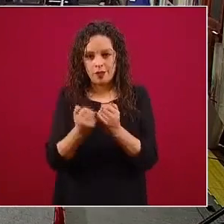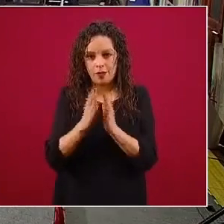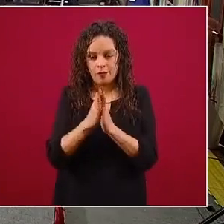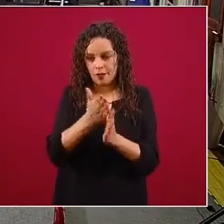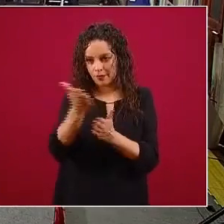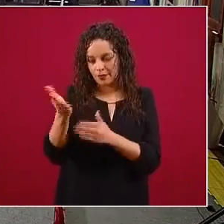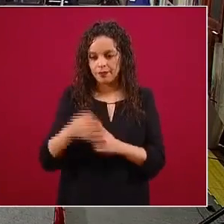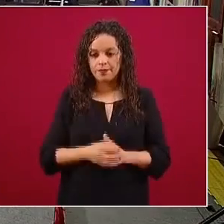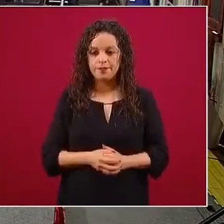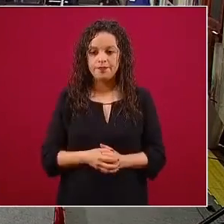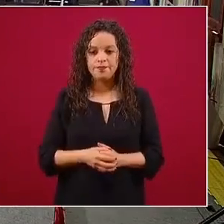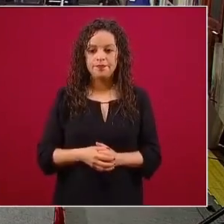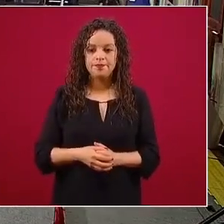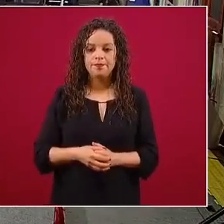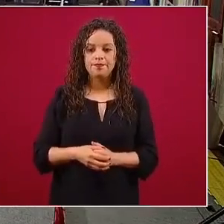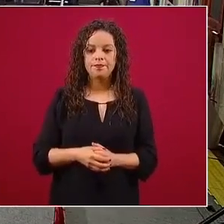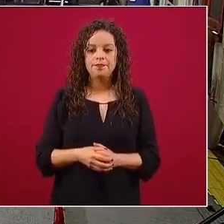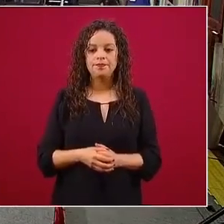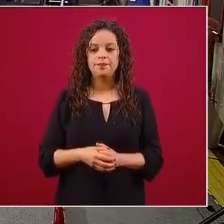Bienvenidos. Por favor.